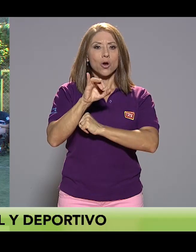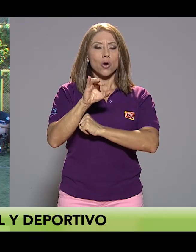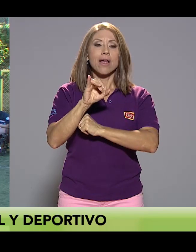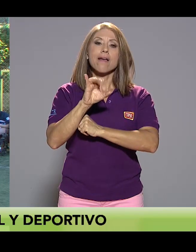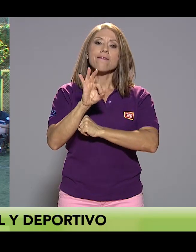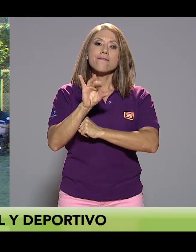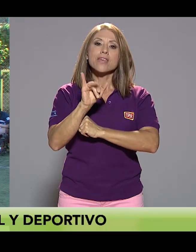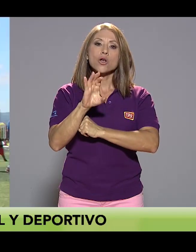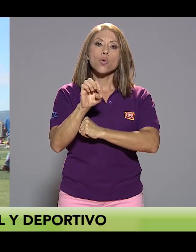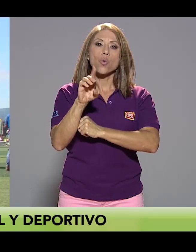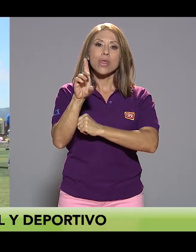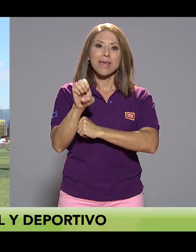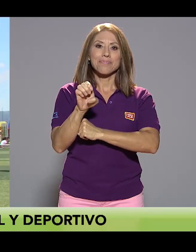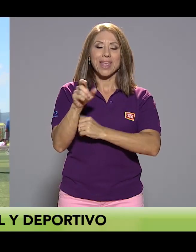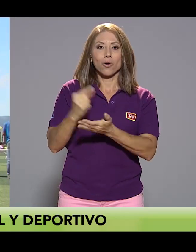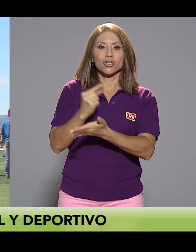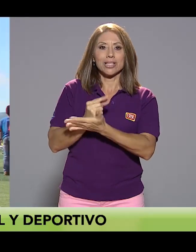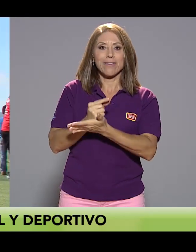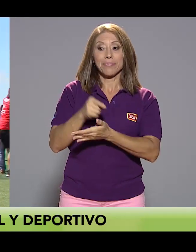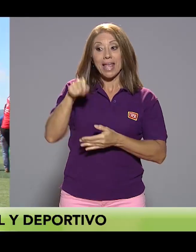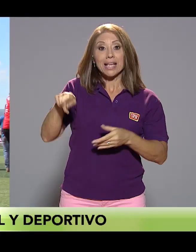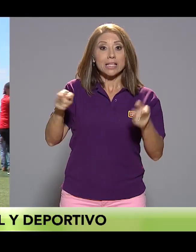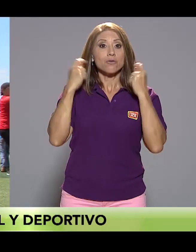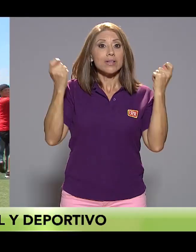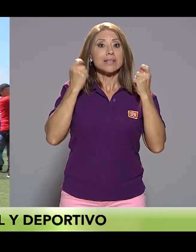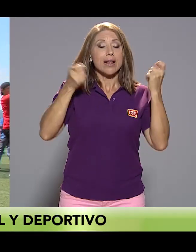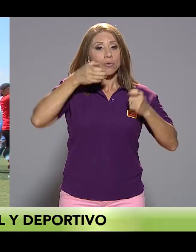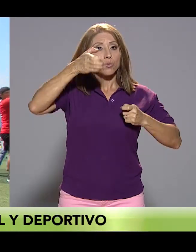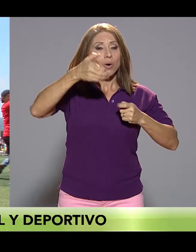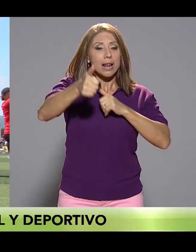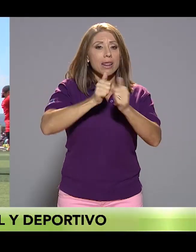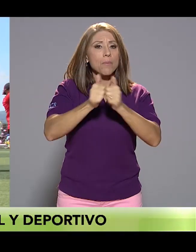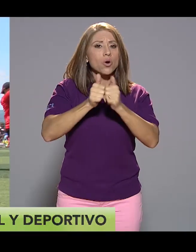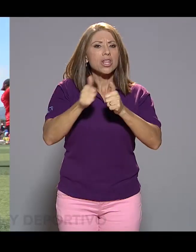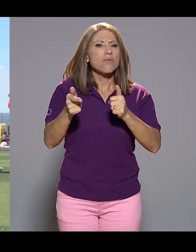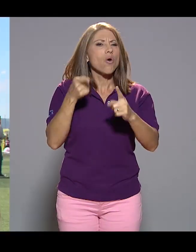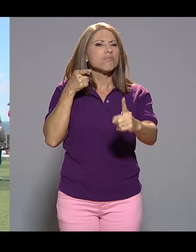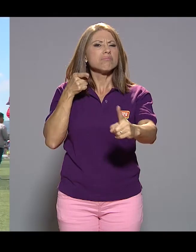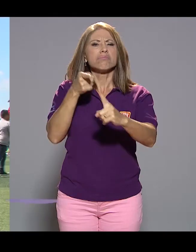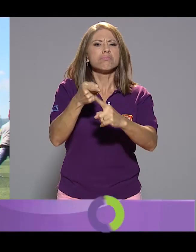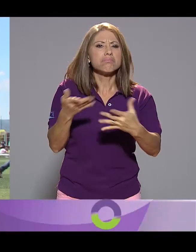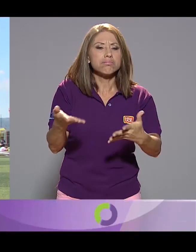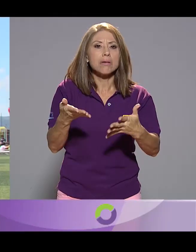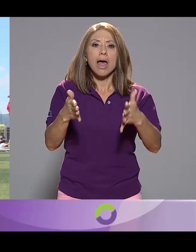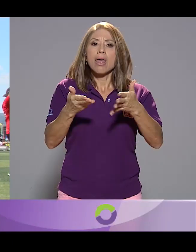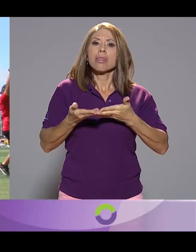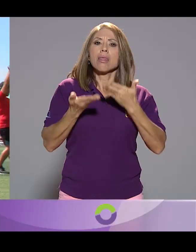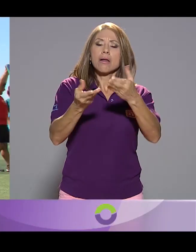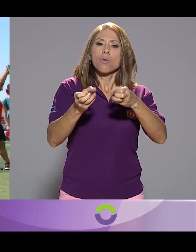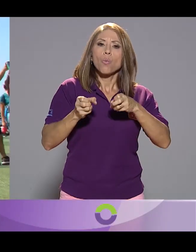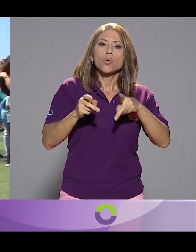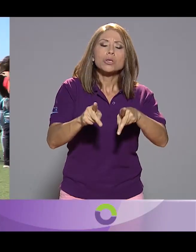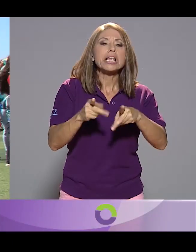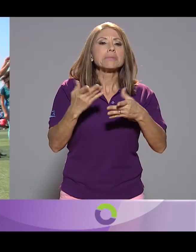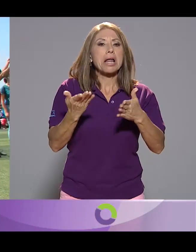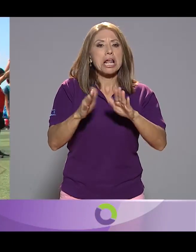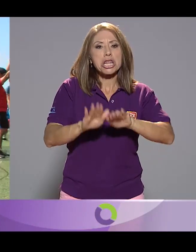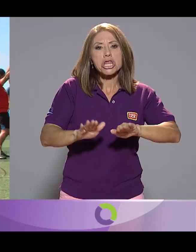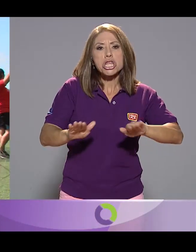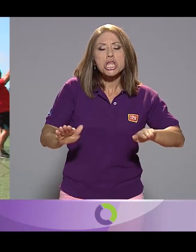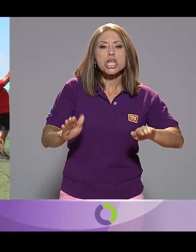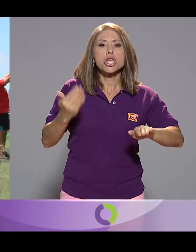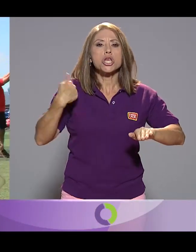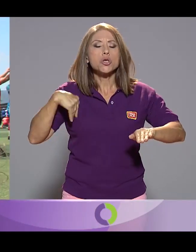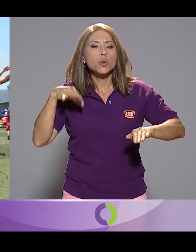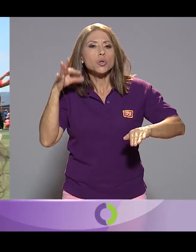FEICUDE en Goicoechea. El FICUDE es el Festival Inclusivo Cultural y Deportivo. Lo que pretende es crear espacios donde